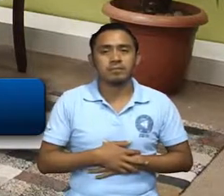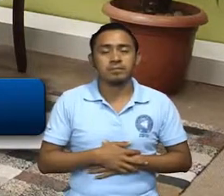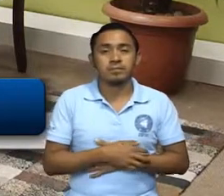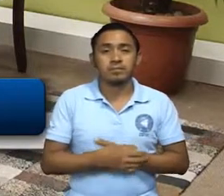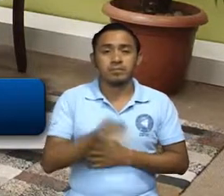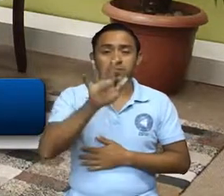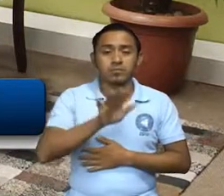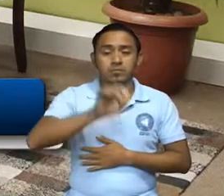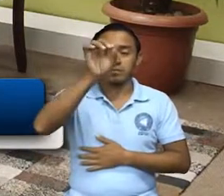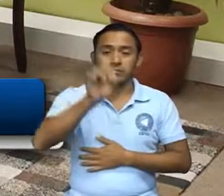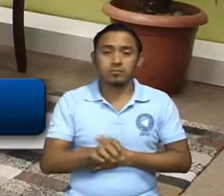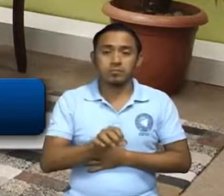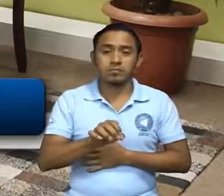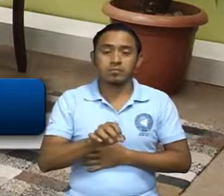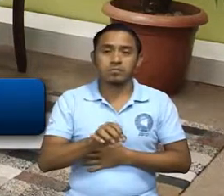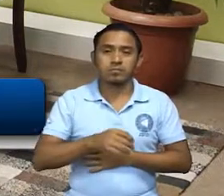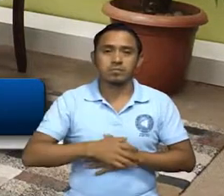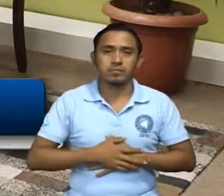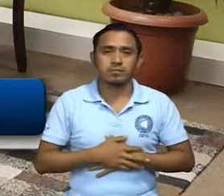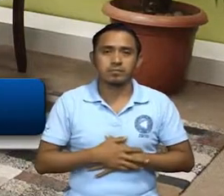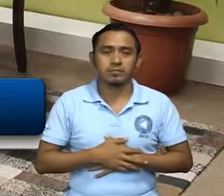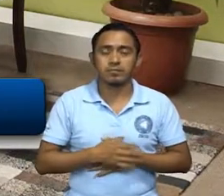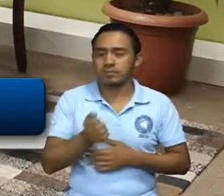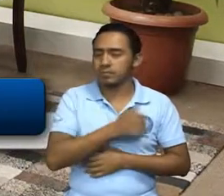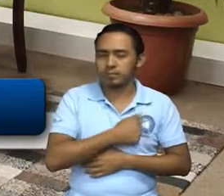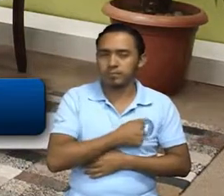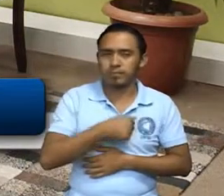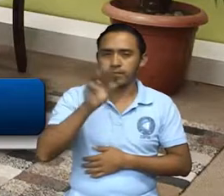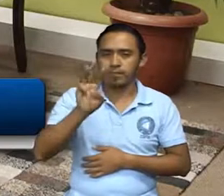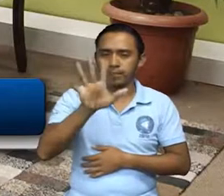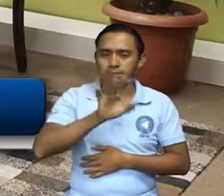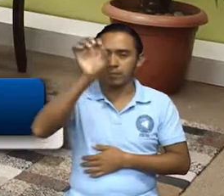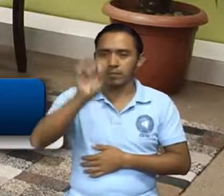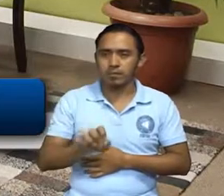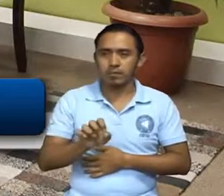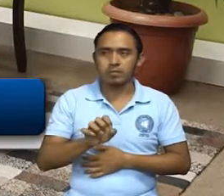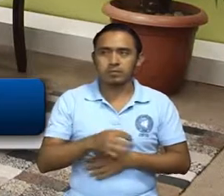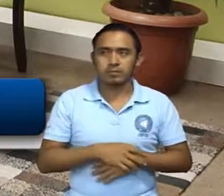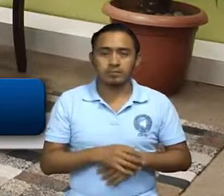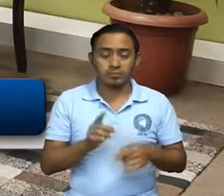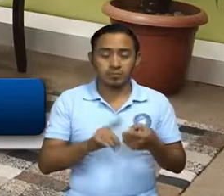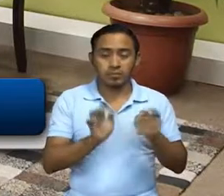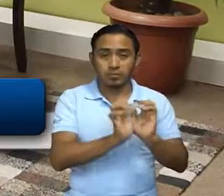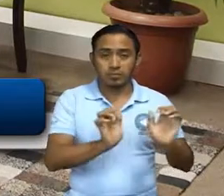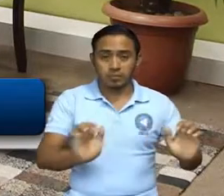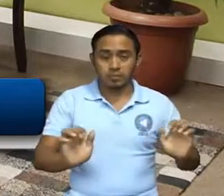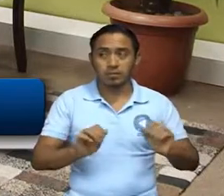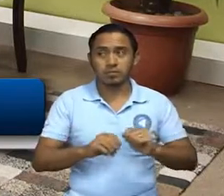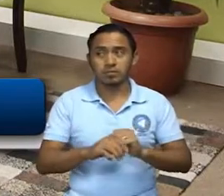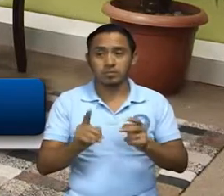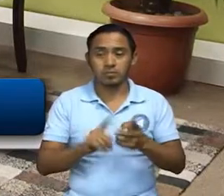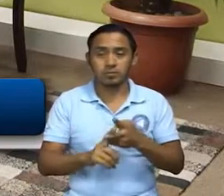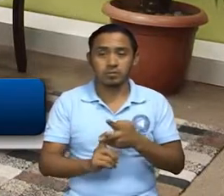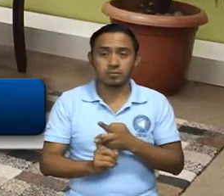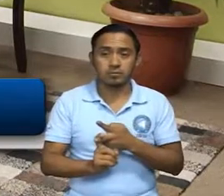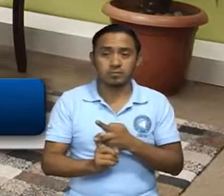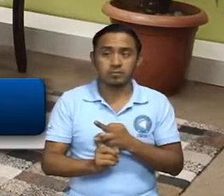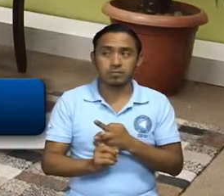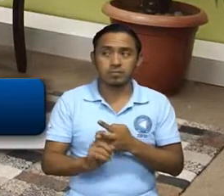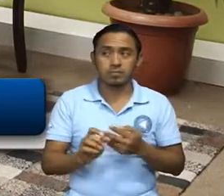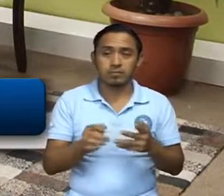el 5%, el 35% son por niños, ya el resto son realmente